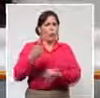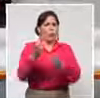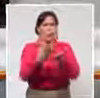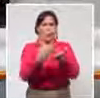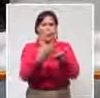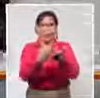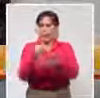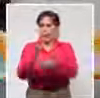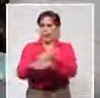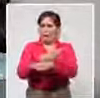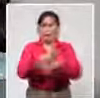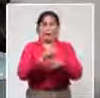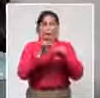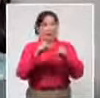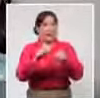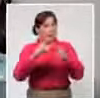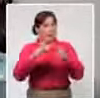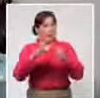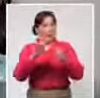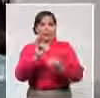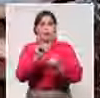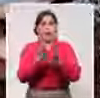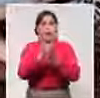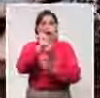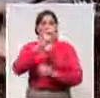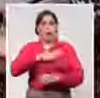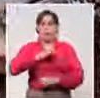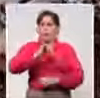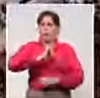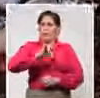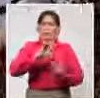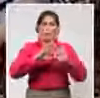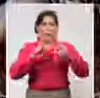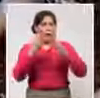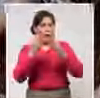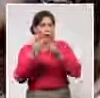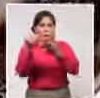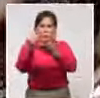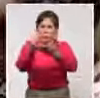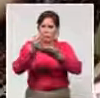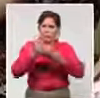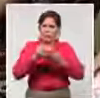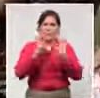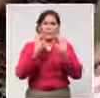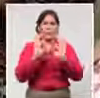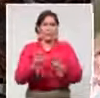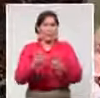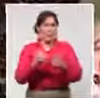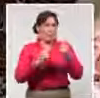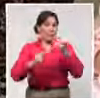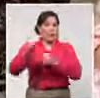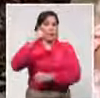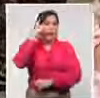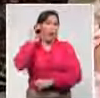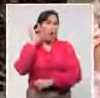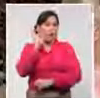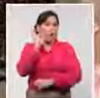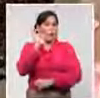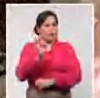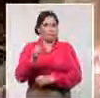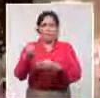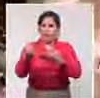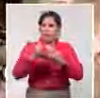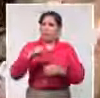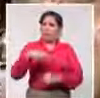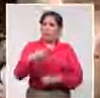materiales escolares y mi casa es mi escuela. Mi familia ha sido de mucha ayuda, sobre todo mi abuelita. Ella todos los